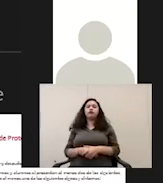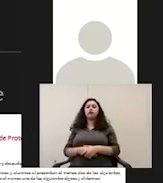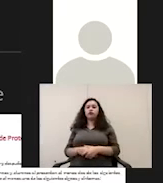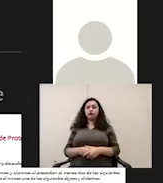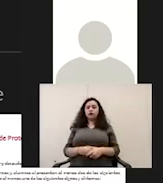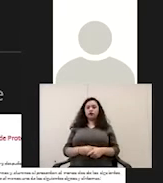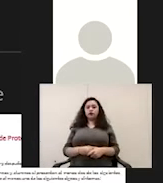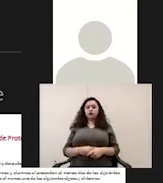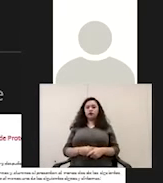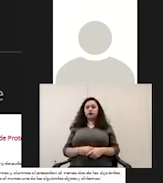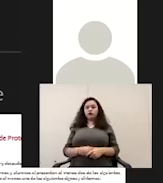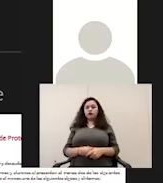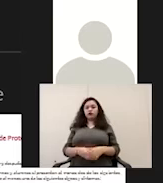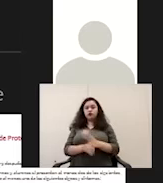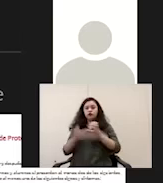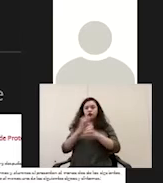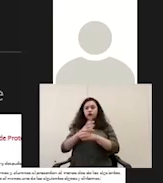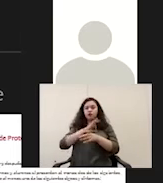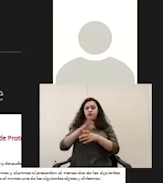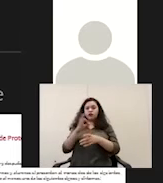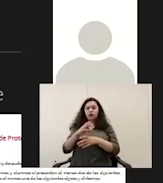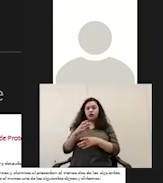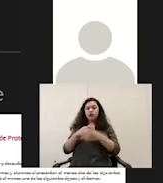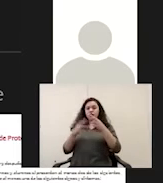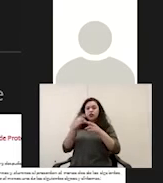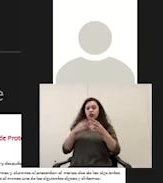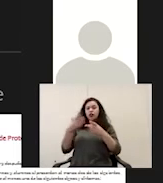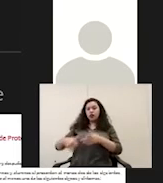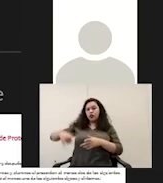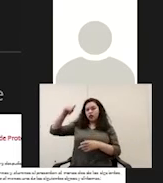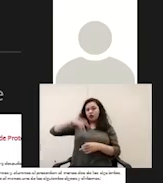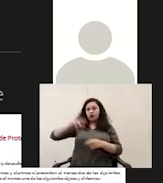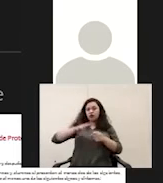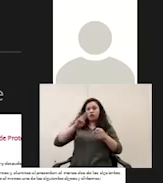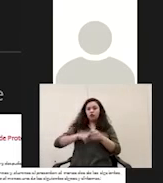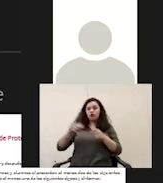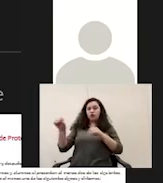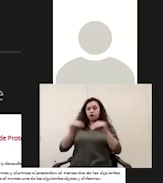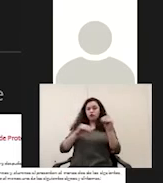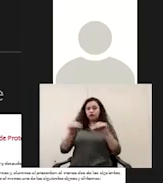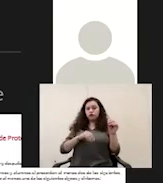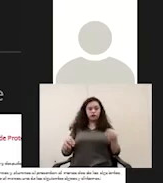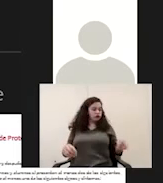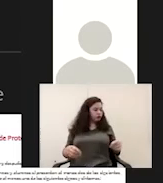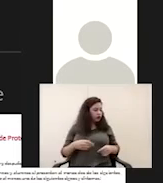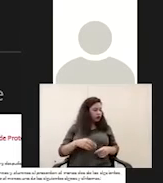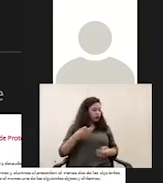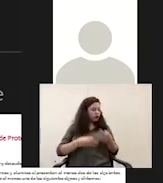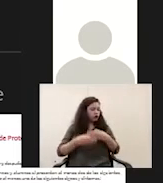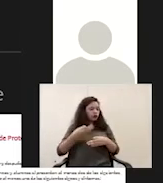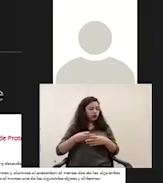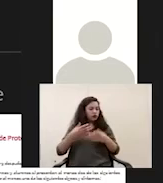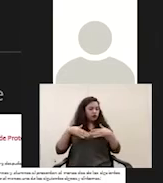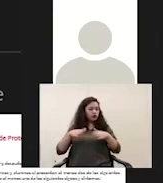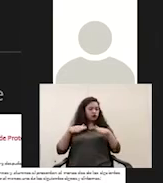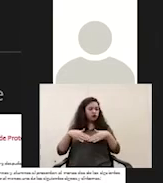ser de 3 tipos. Tapa normal, como la que conocemos, tapa oscilante, que es como la de columpio,